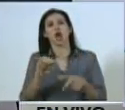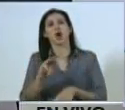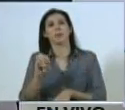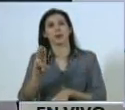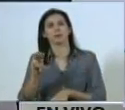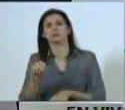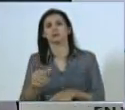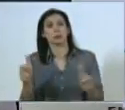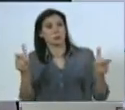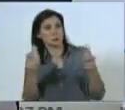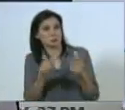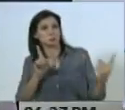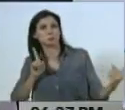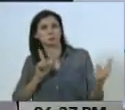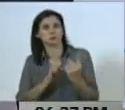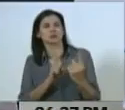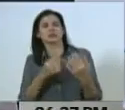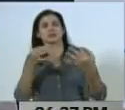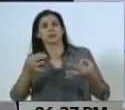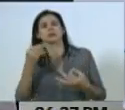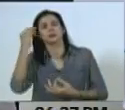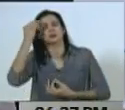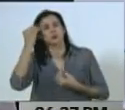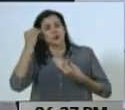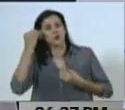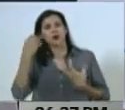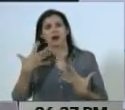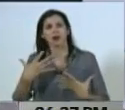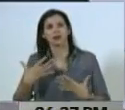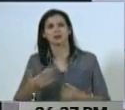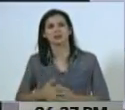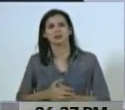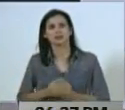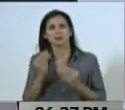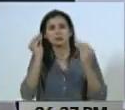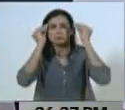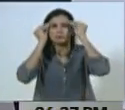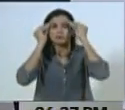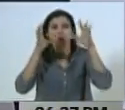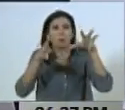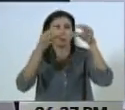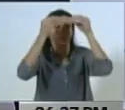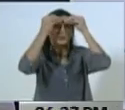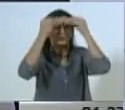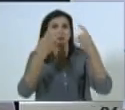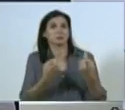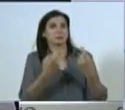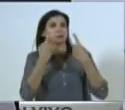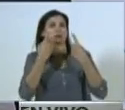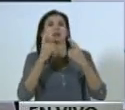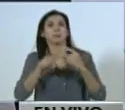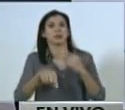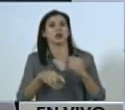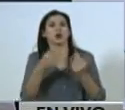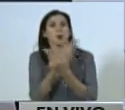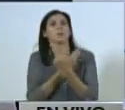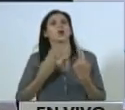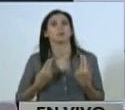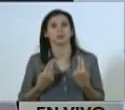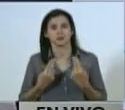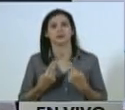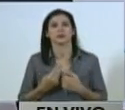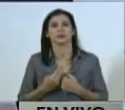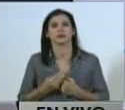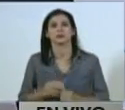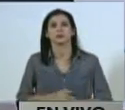son momentos de reflexión elevada, profunda, de aprendizaje y sobre todo de compromiso.